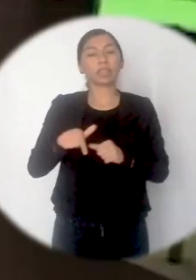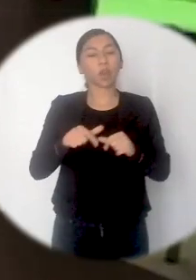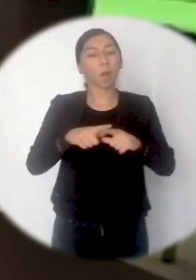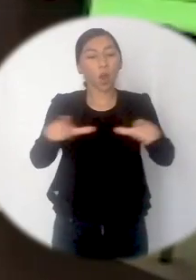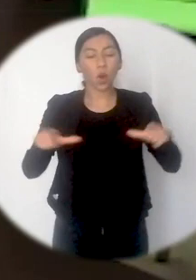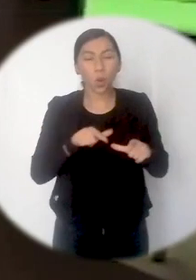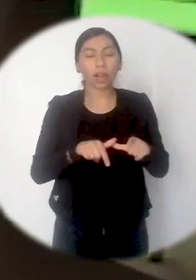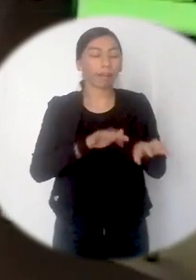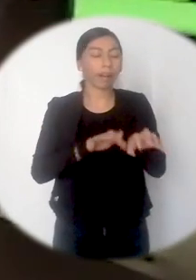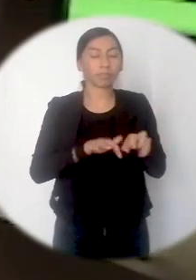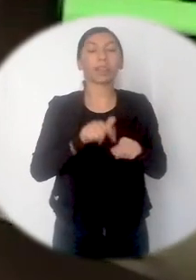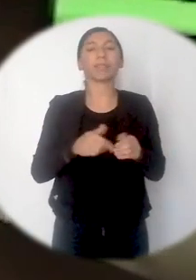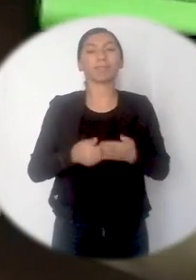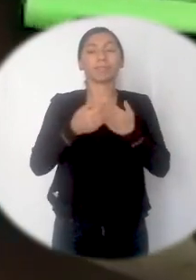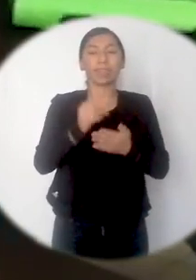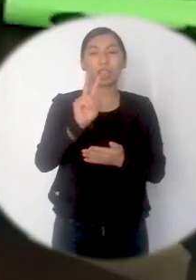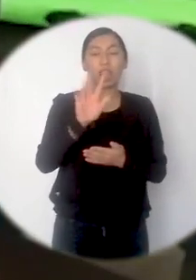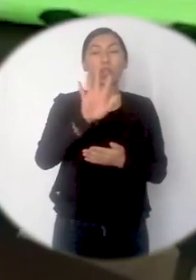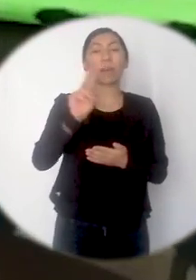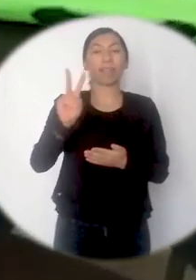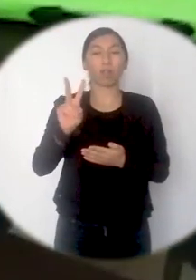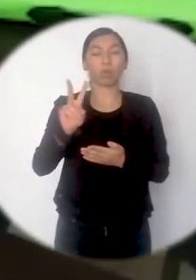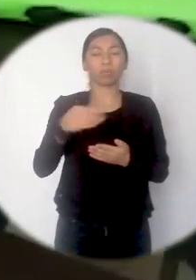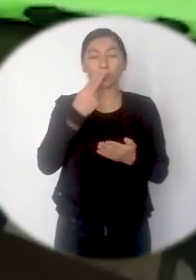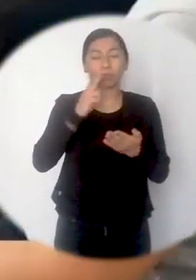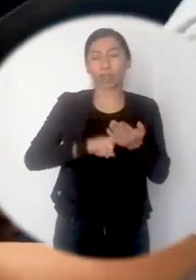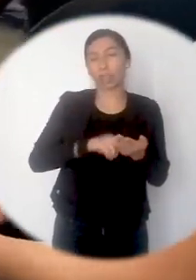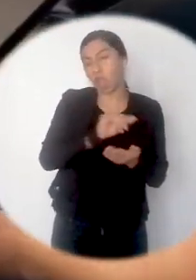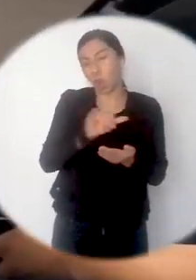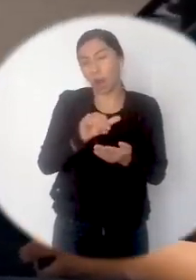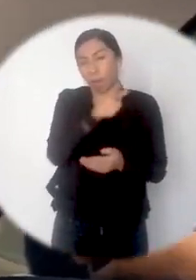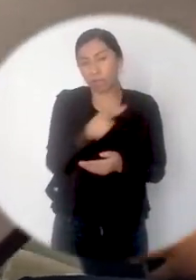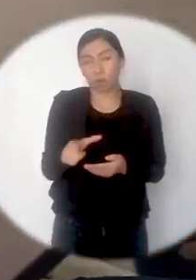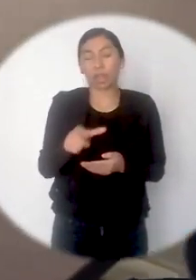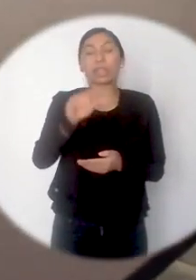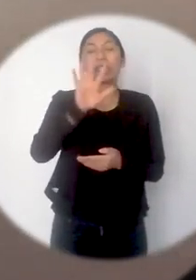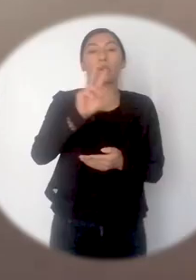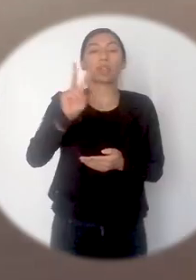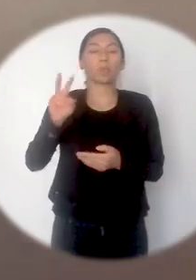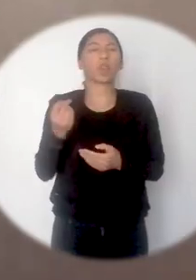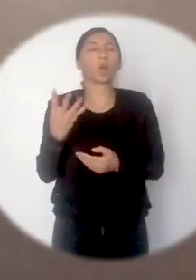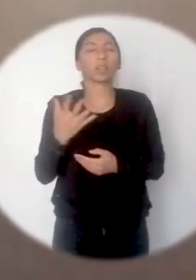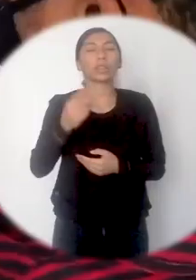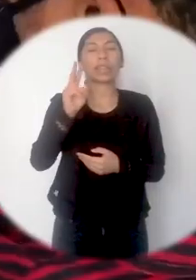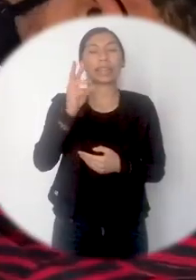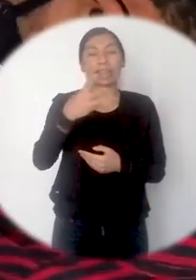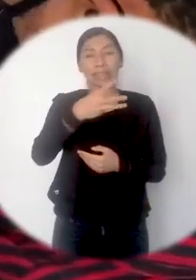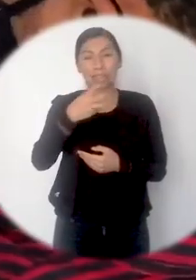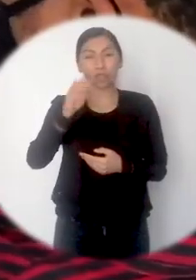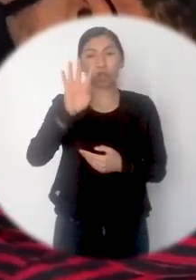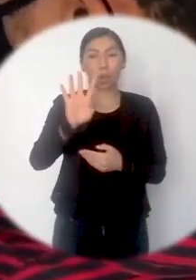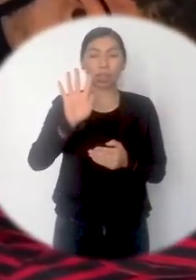bioseguridad. En las oficinas de la entidad fueron entregadas 52 cartas de indemnización a igual número de víctimas en el departamento de Risaralda, por valor